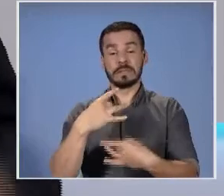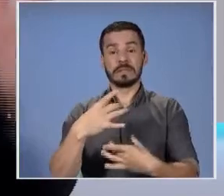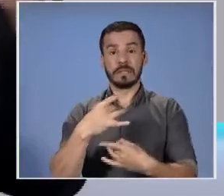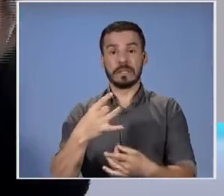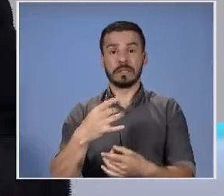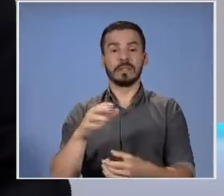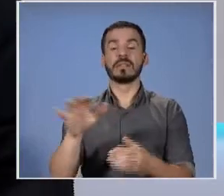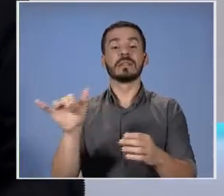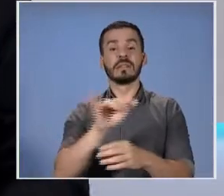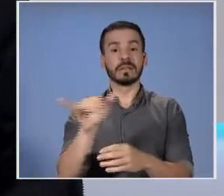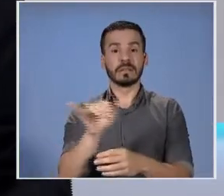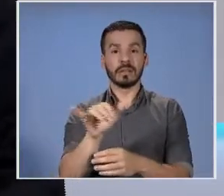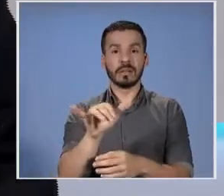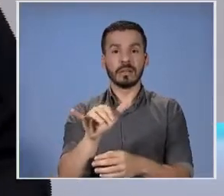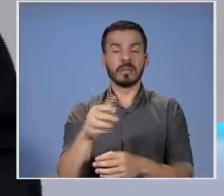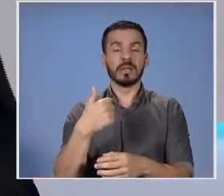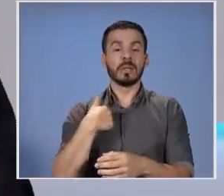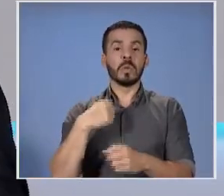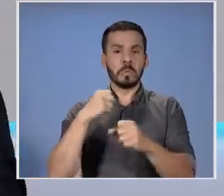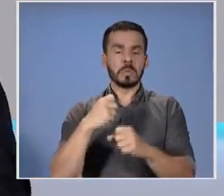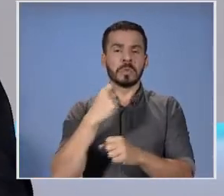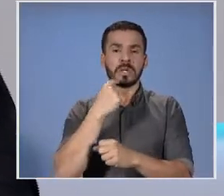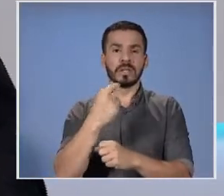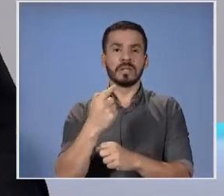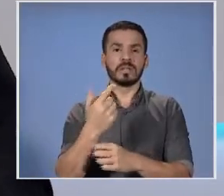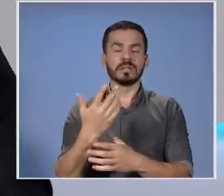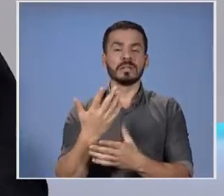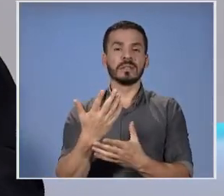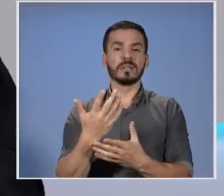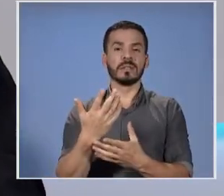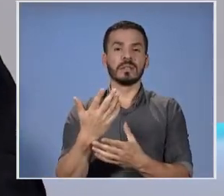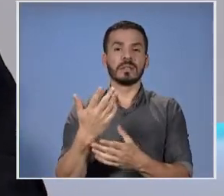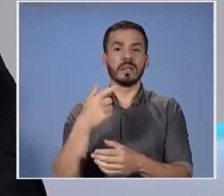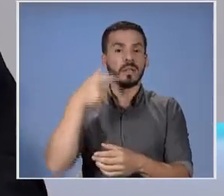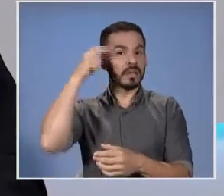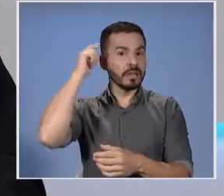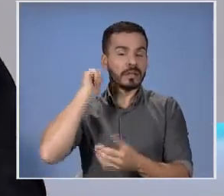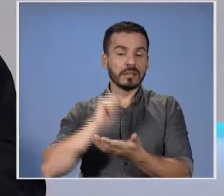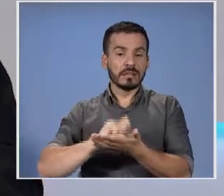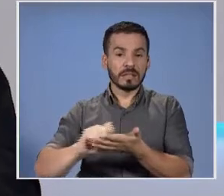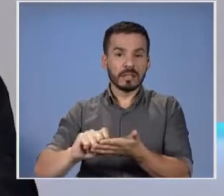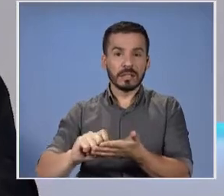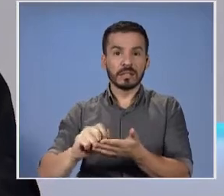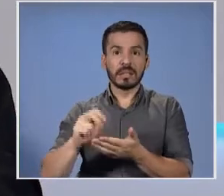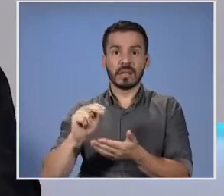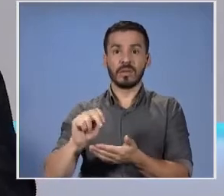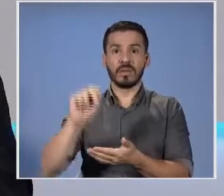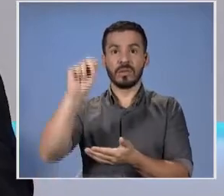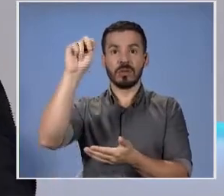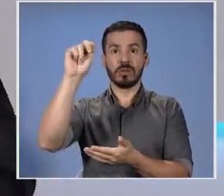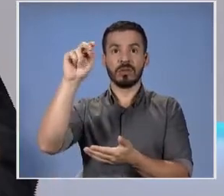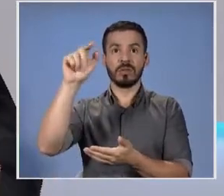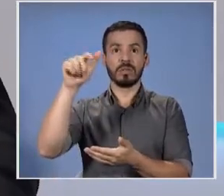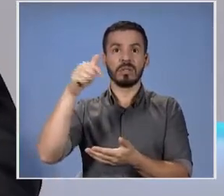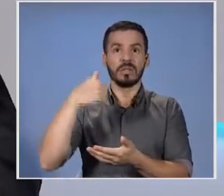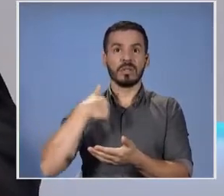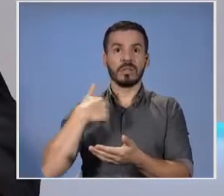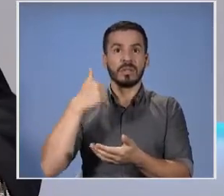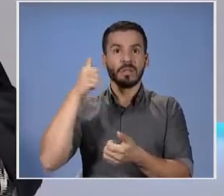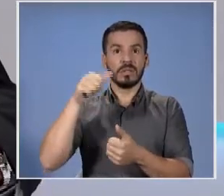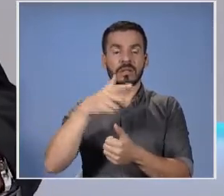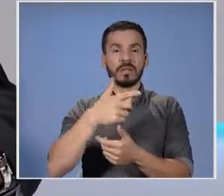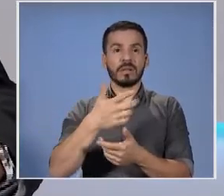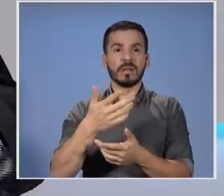interesantes. Inclusive me arriesgaría a decir que con el secretario norteamericano, que si no mal recuerdo es